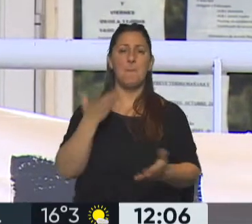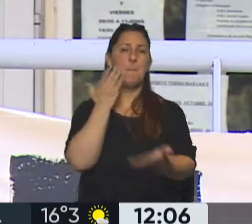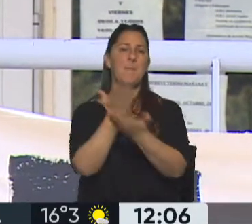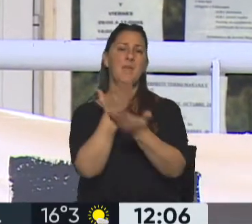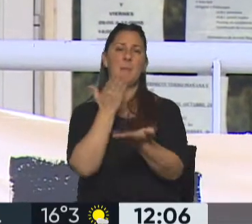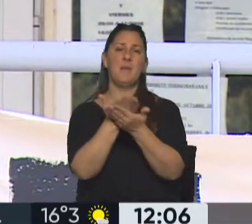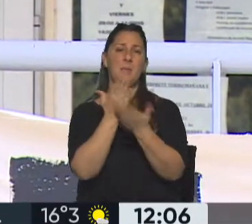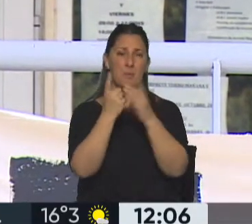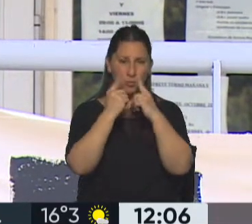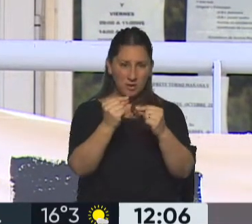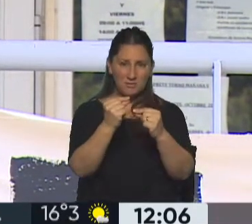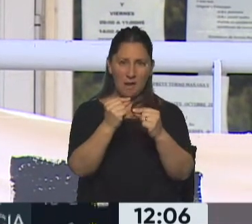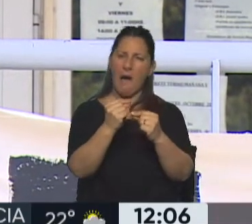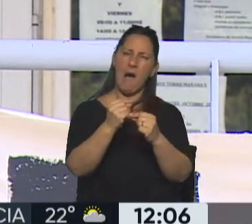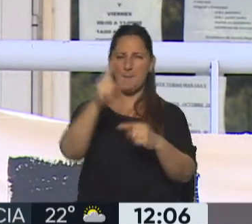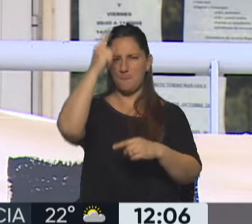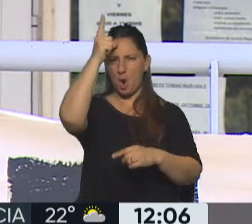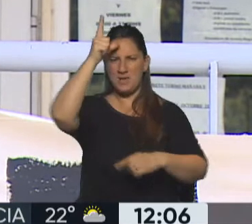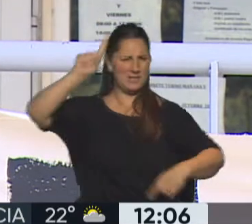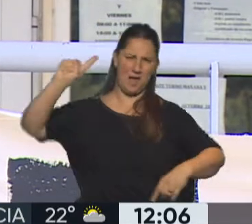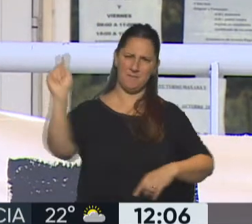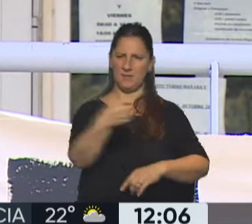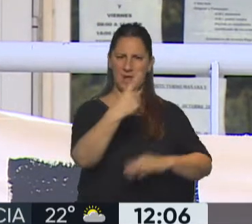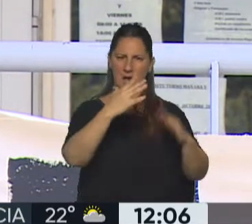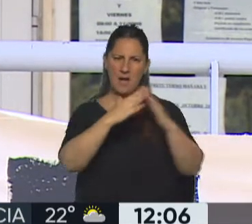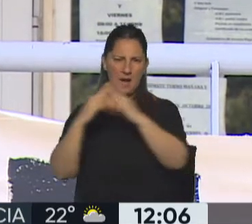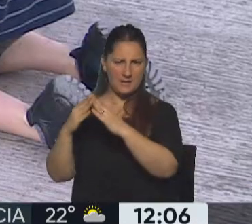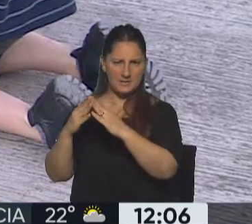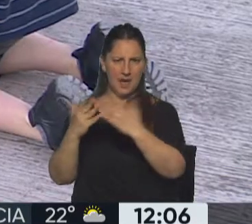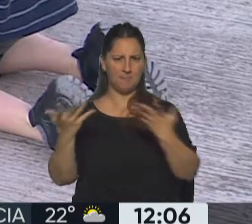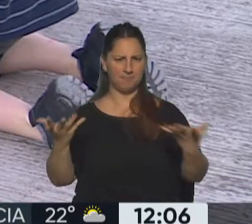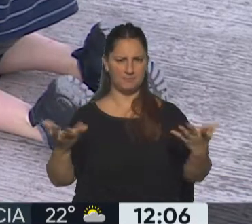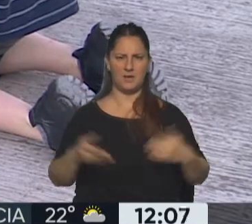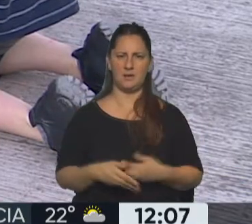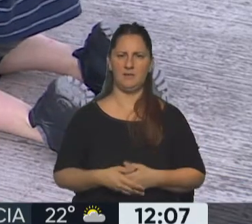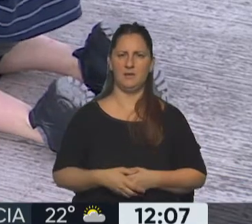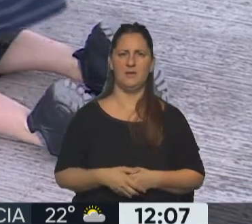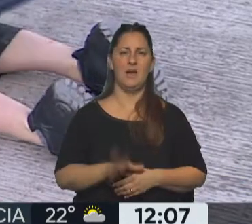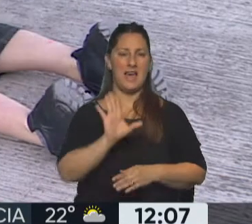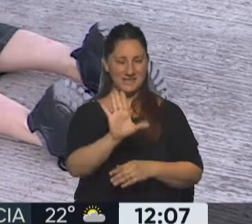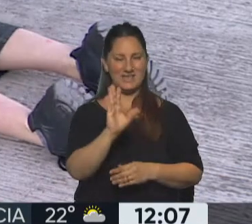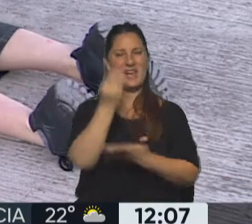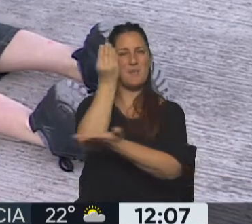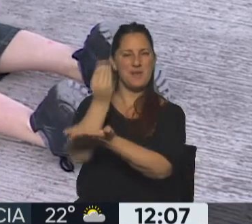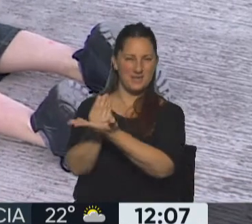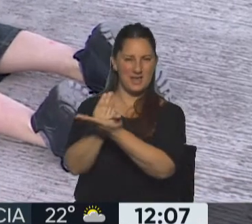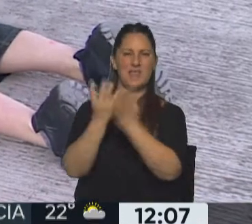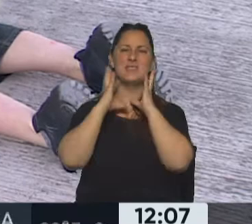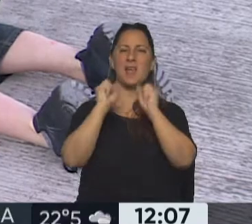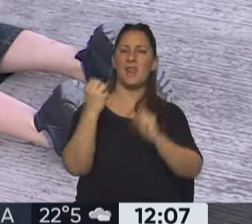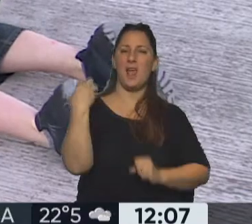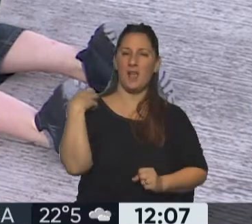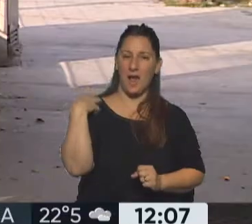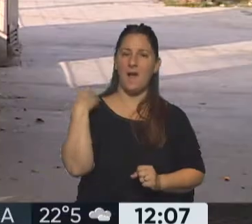de estas, envía a la policía a sus casas. Es la referencia, en este caso, de Angélica Graciano, secretaria